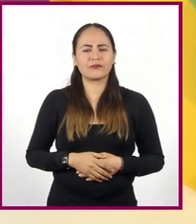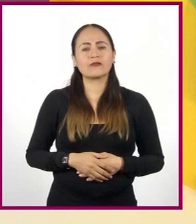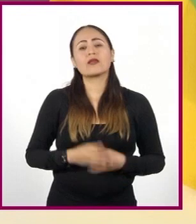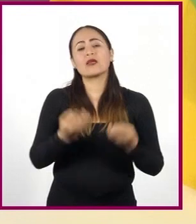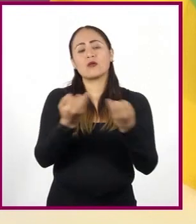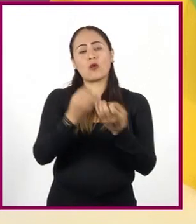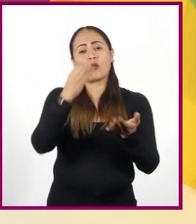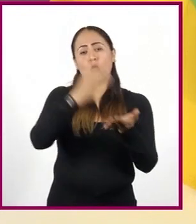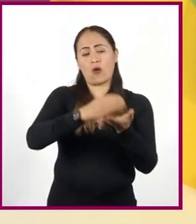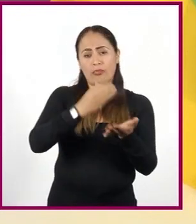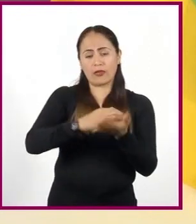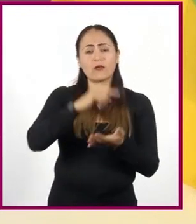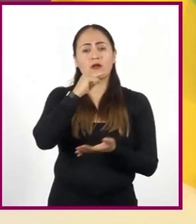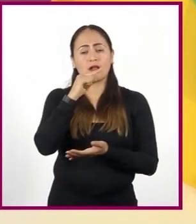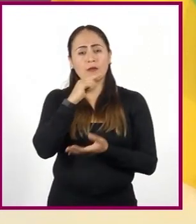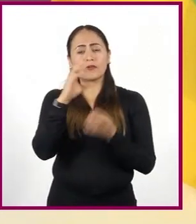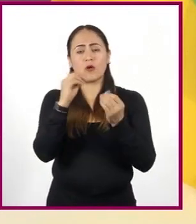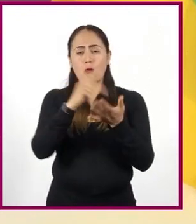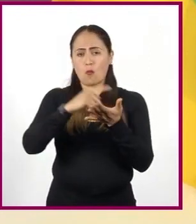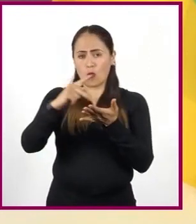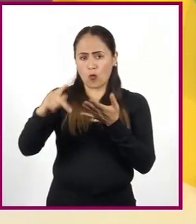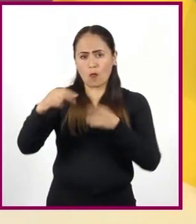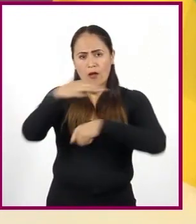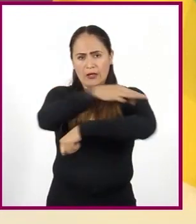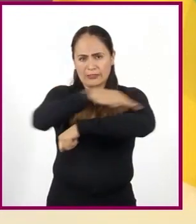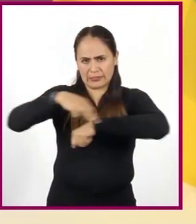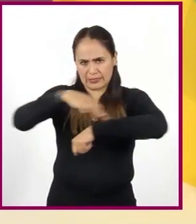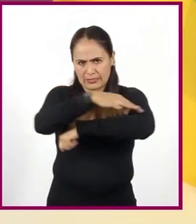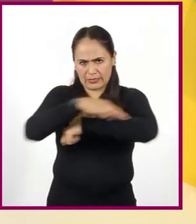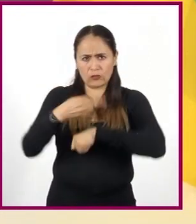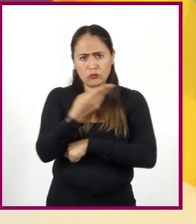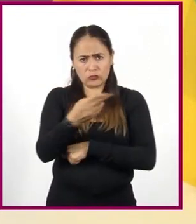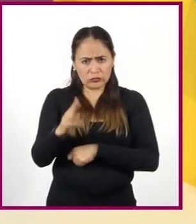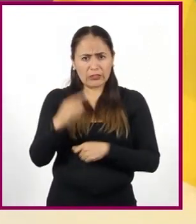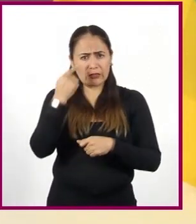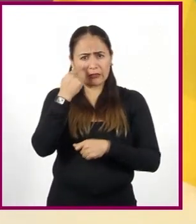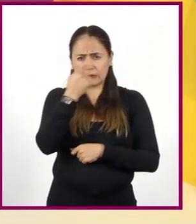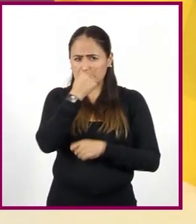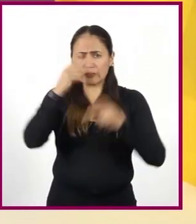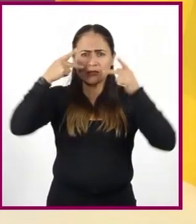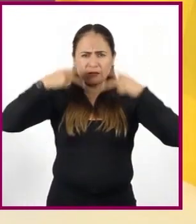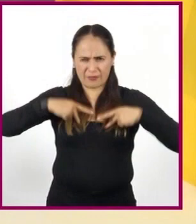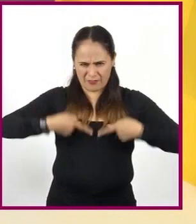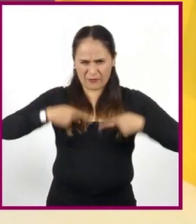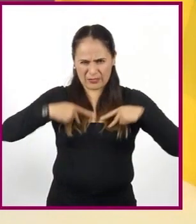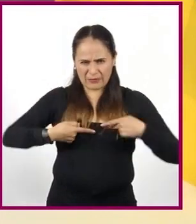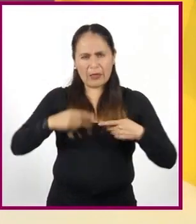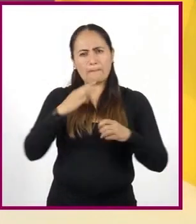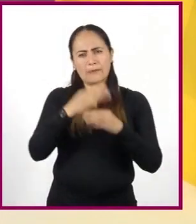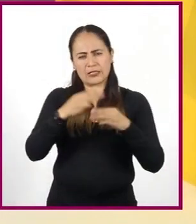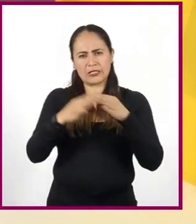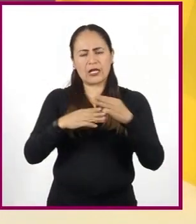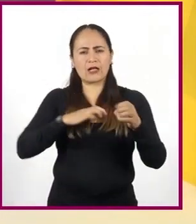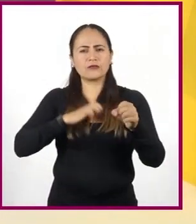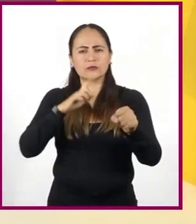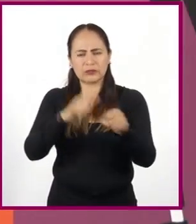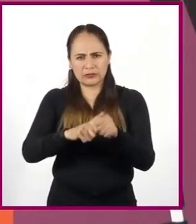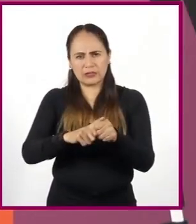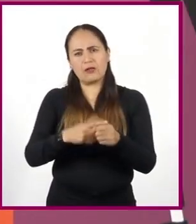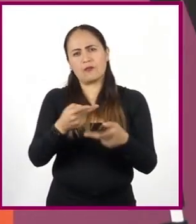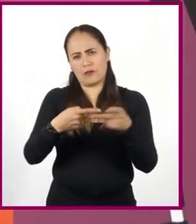su libreta, lápiz o bolígrafo y regla. Si tienen discapacidad visual, preparen sus hojas Ledger, punzón y